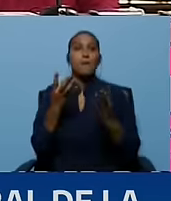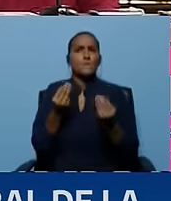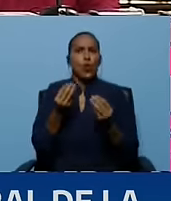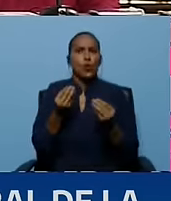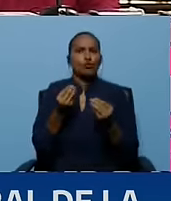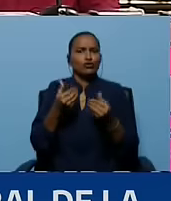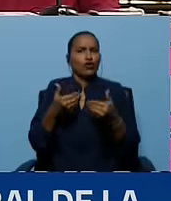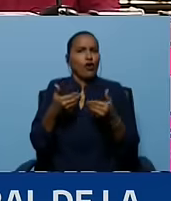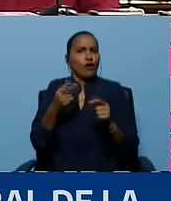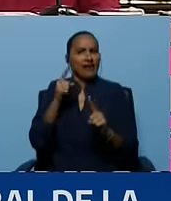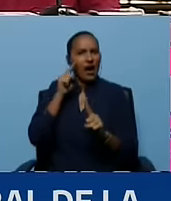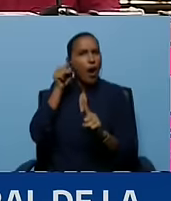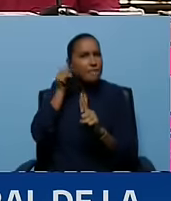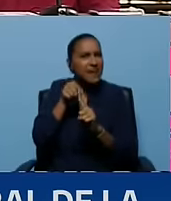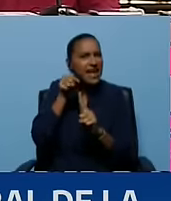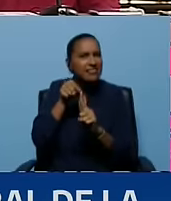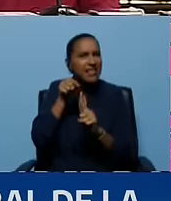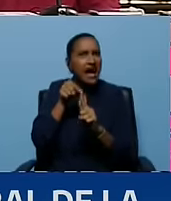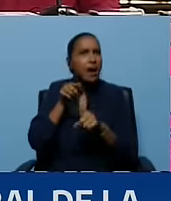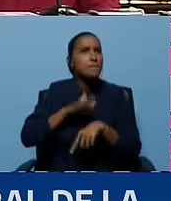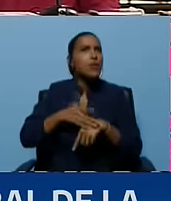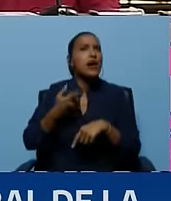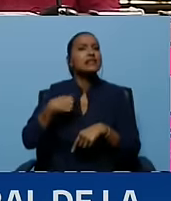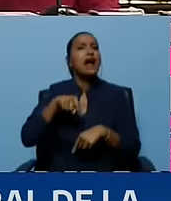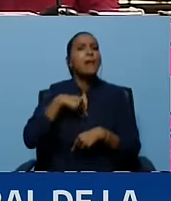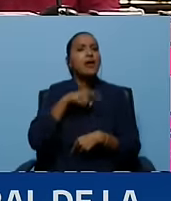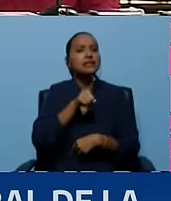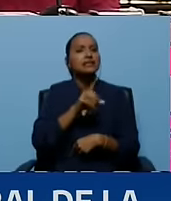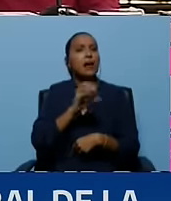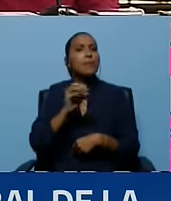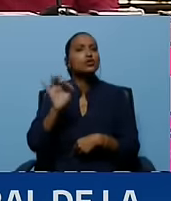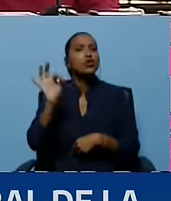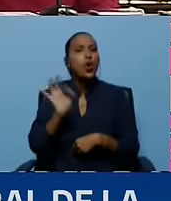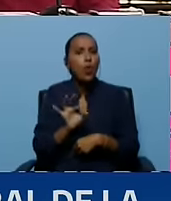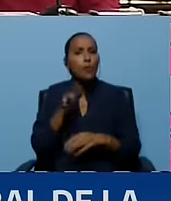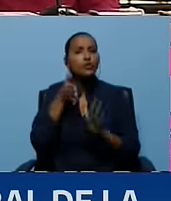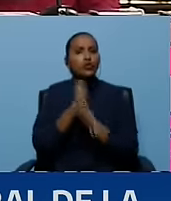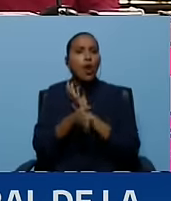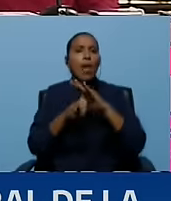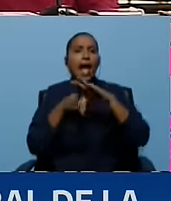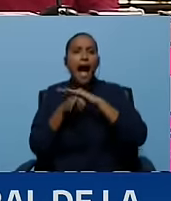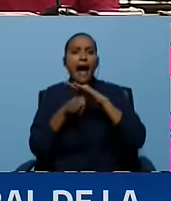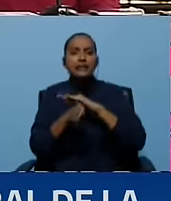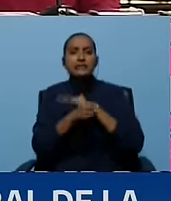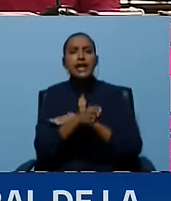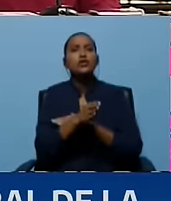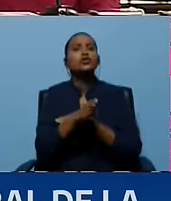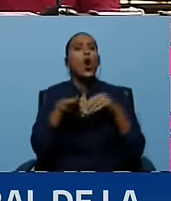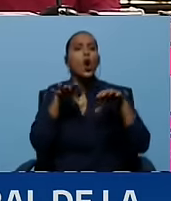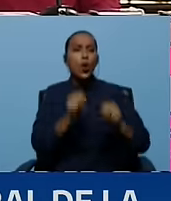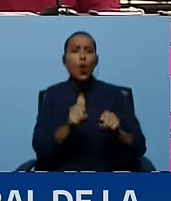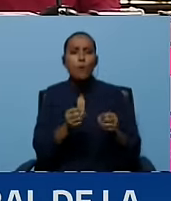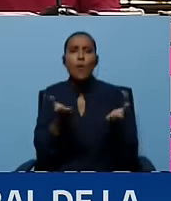si estamos dando 100% de ascenso al cupo, de acceso al cupo, a todos los bachilleres que se